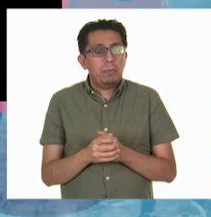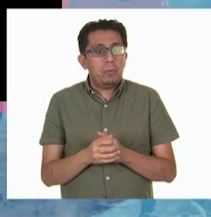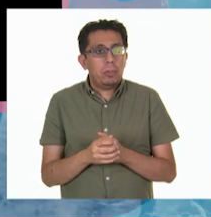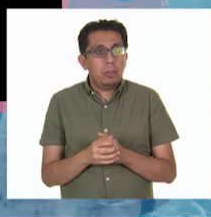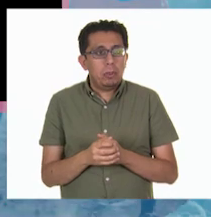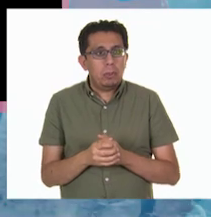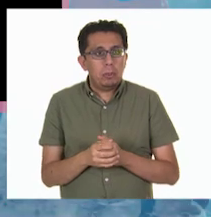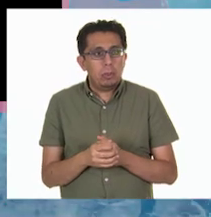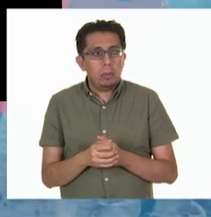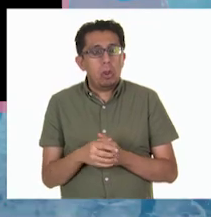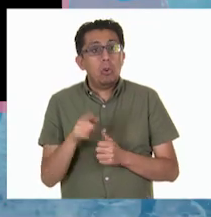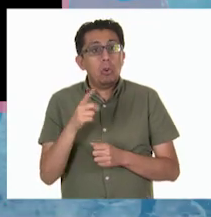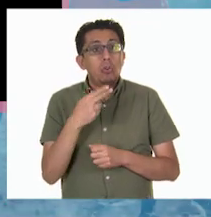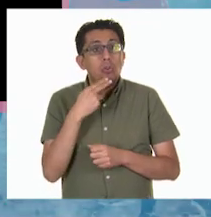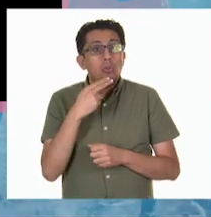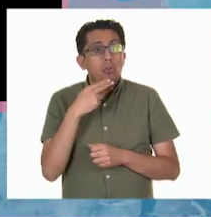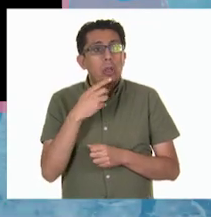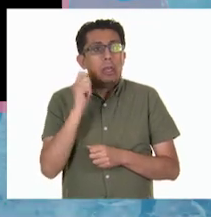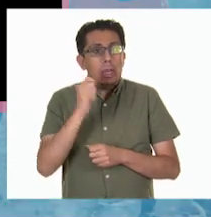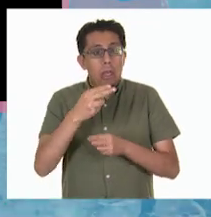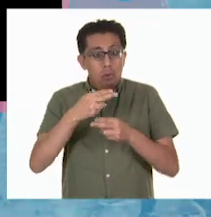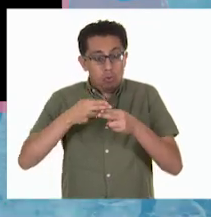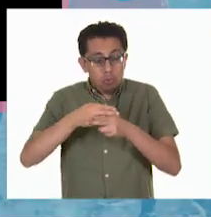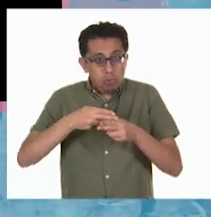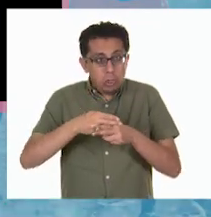Ocupamos una lata de chile y un cuchillo.